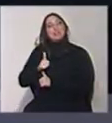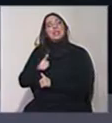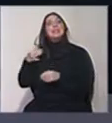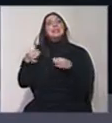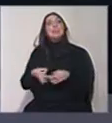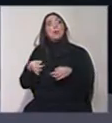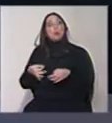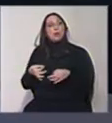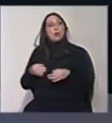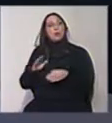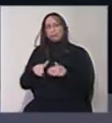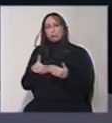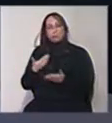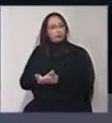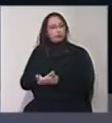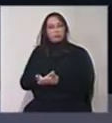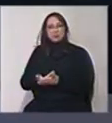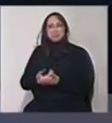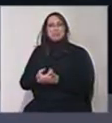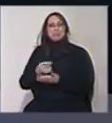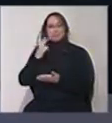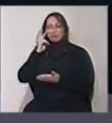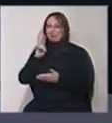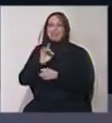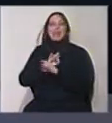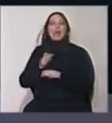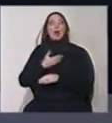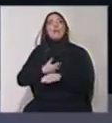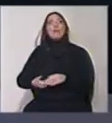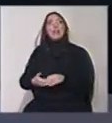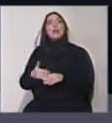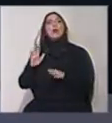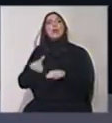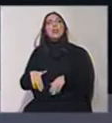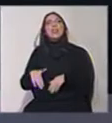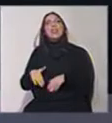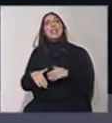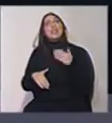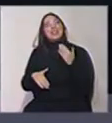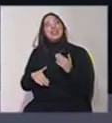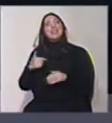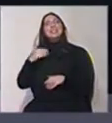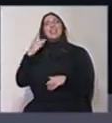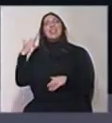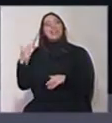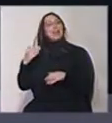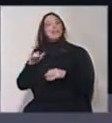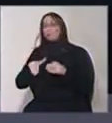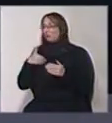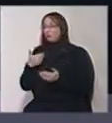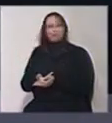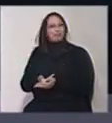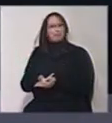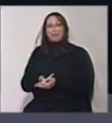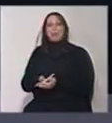seguridad, fracasada rotundamente, con gobiernos de derecha y con gobiernos de izquierda, fracasada rotundamente.